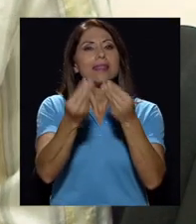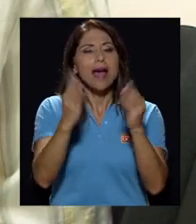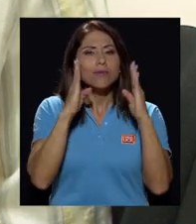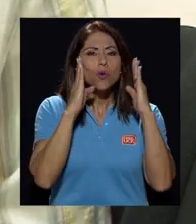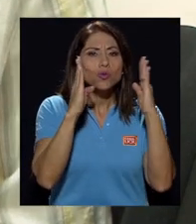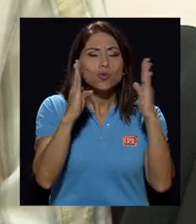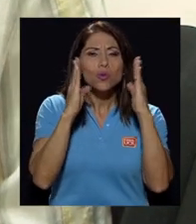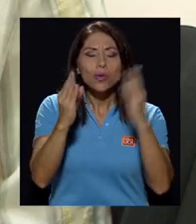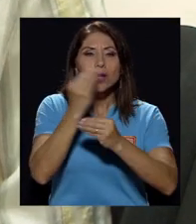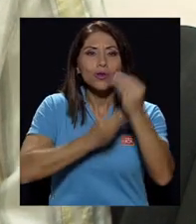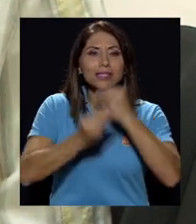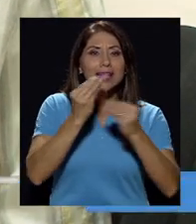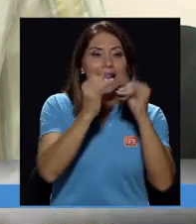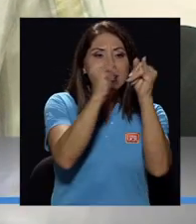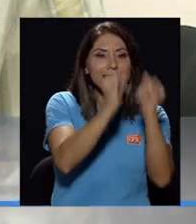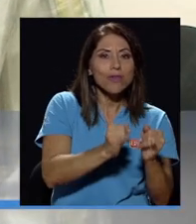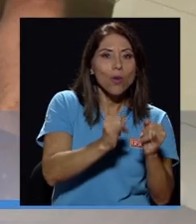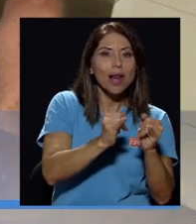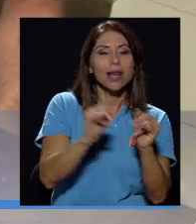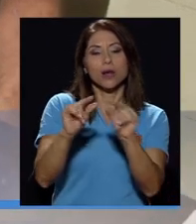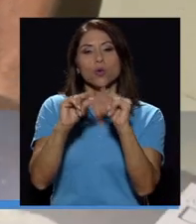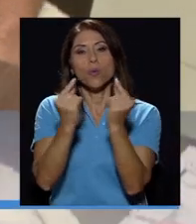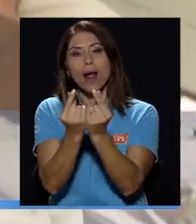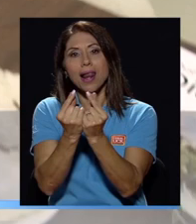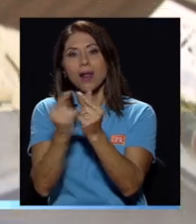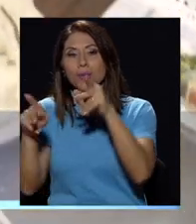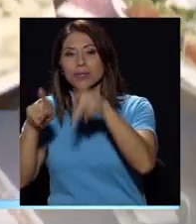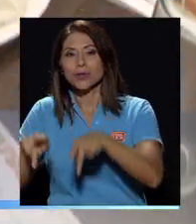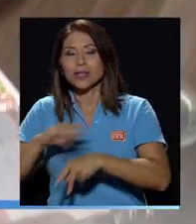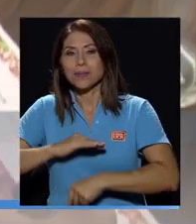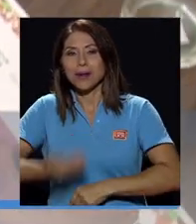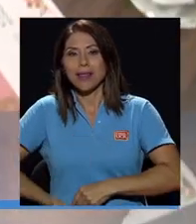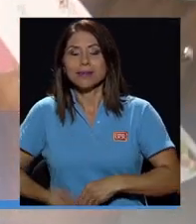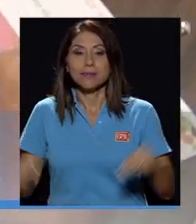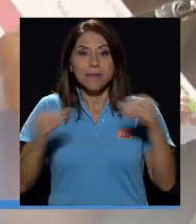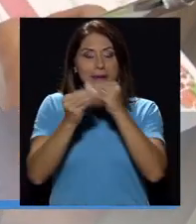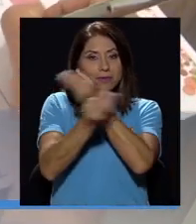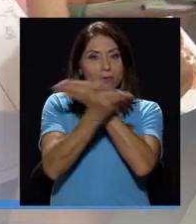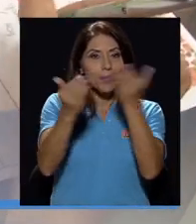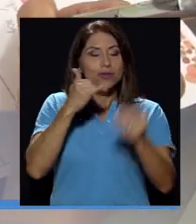nutricional individual, grupal y para personas embarazadas. Para mayor